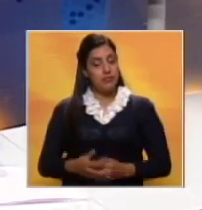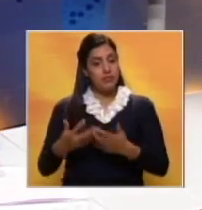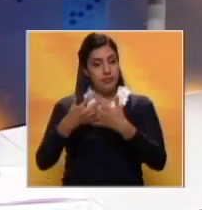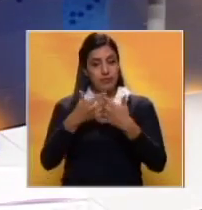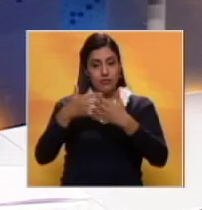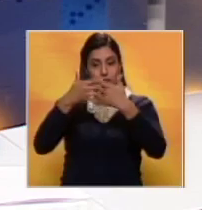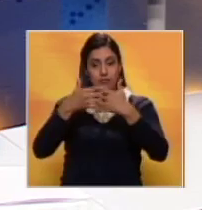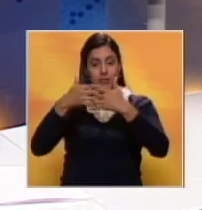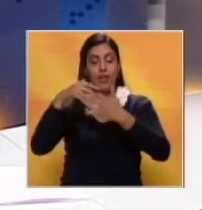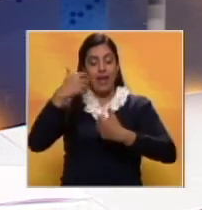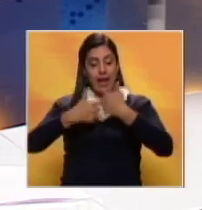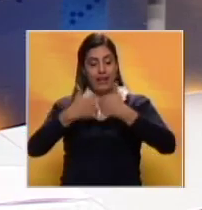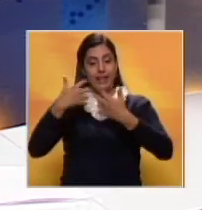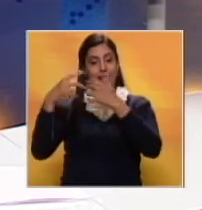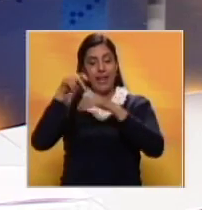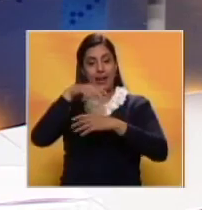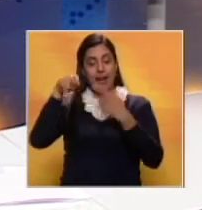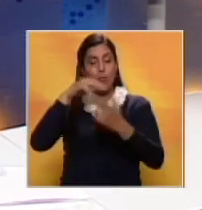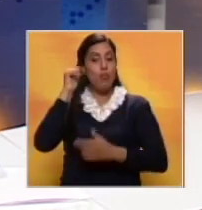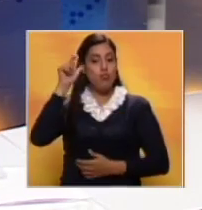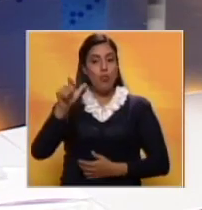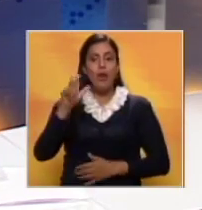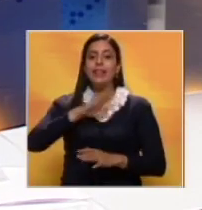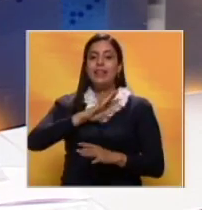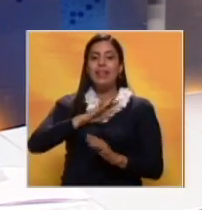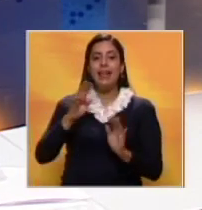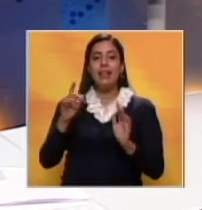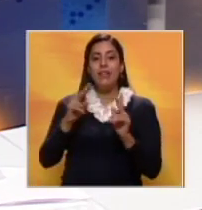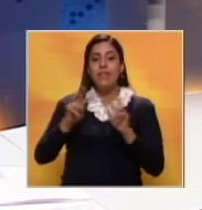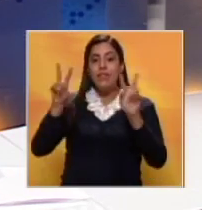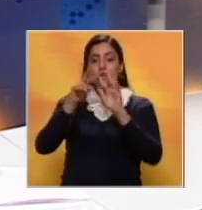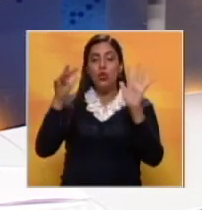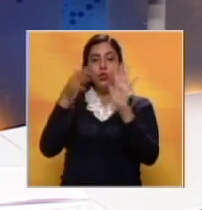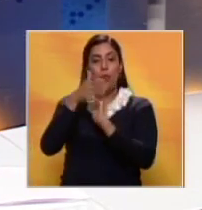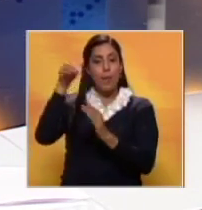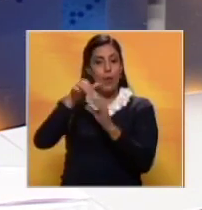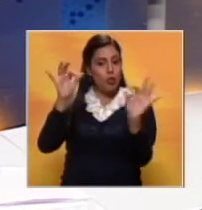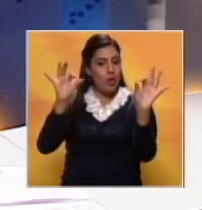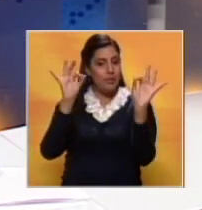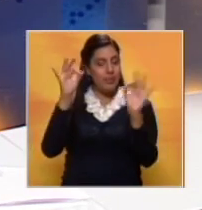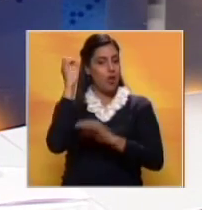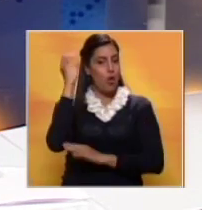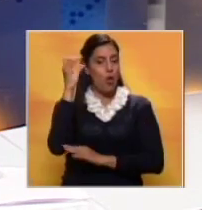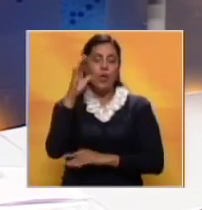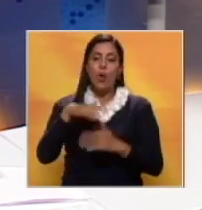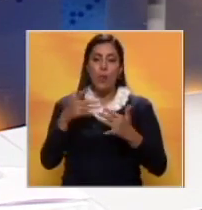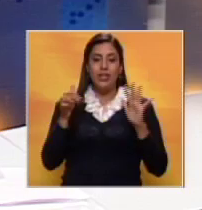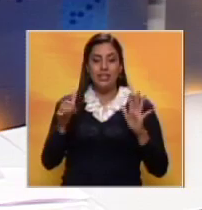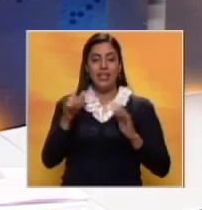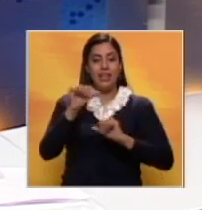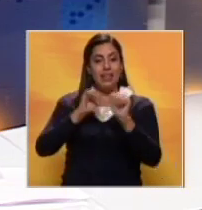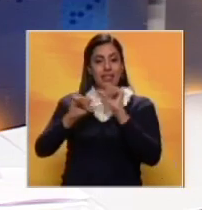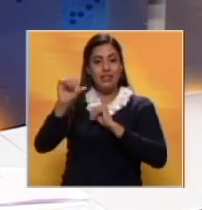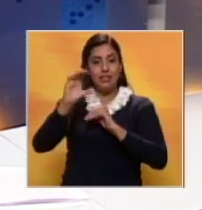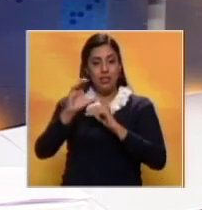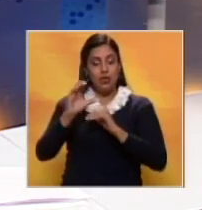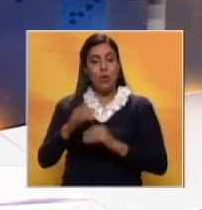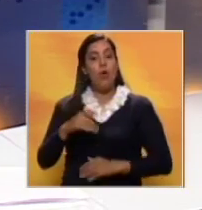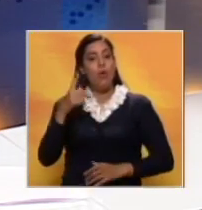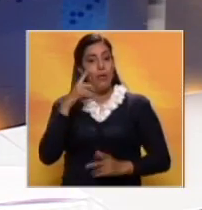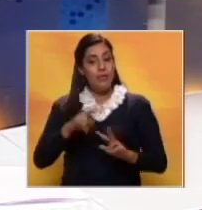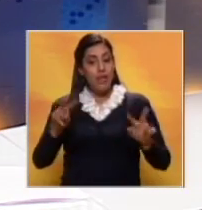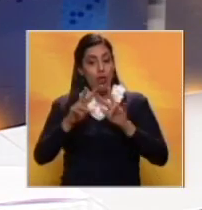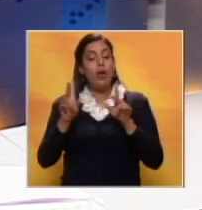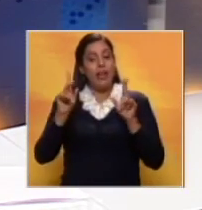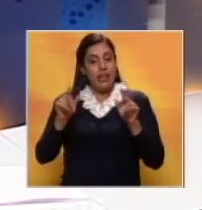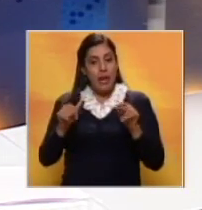Estados Unidos, la candidata republicana Karen Handel obtuvo la victoria durante la elección especial al Congreso por el 6º distrito de Georgia. Una